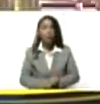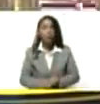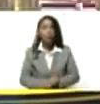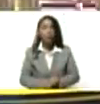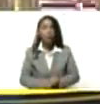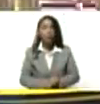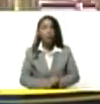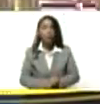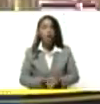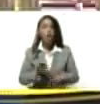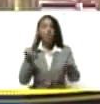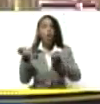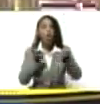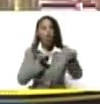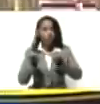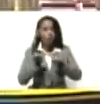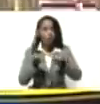se regularice